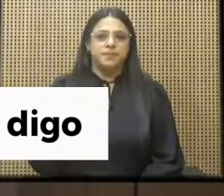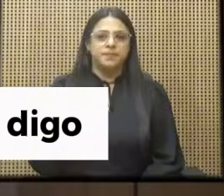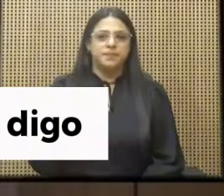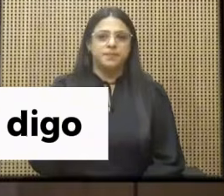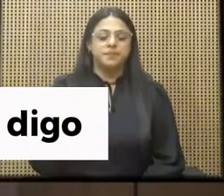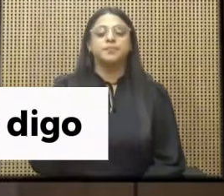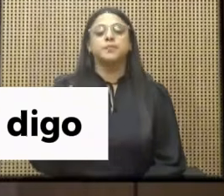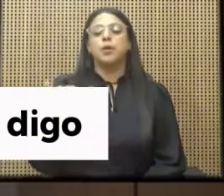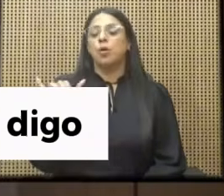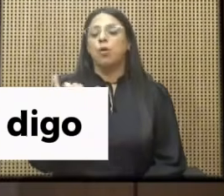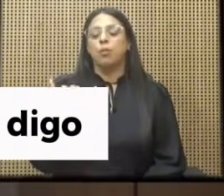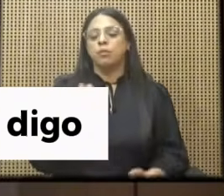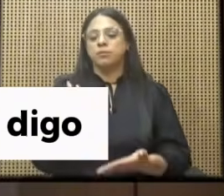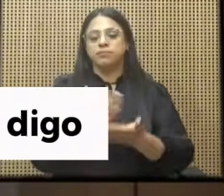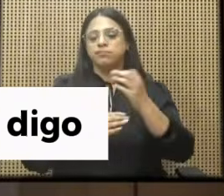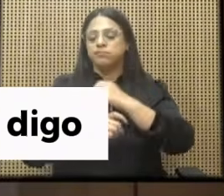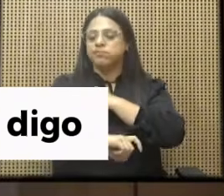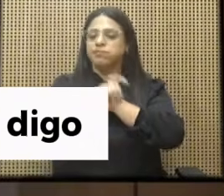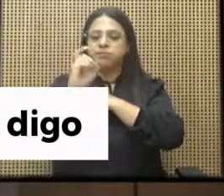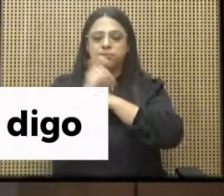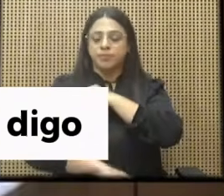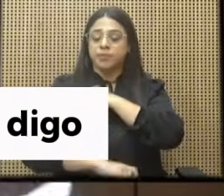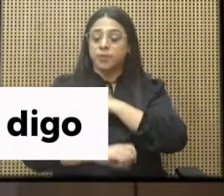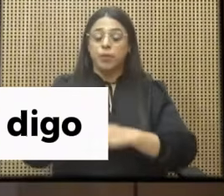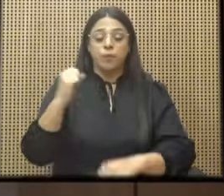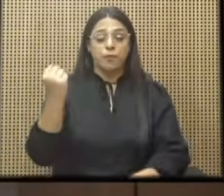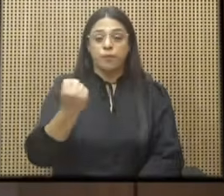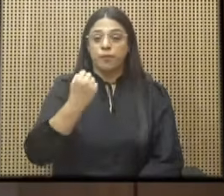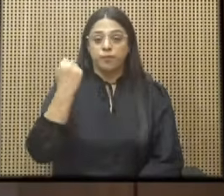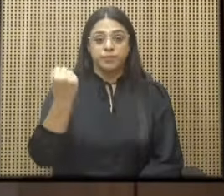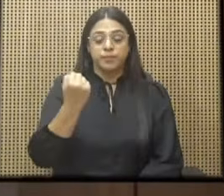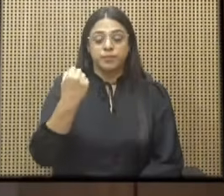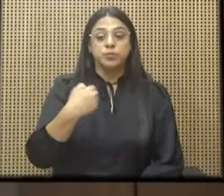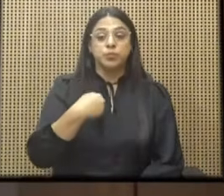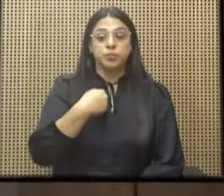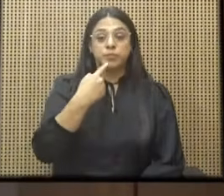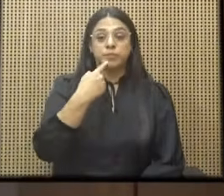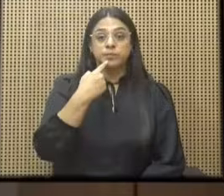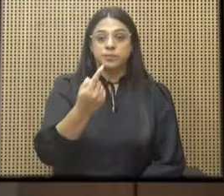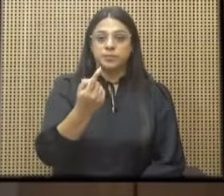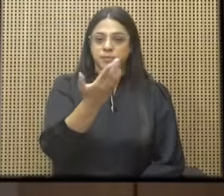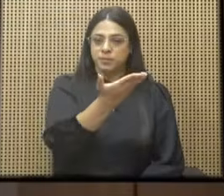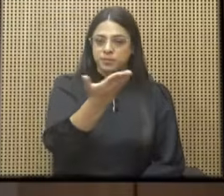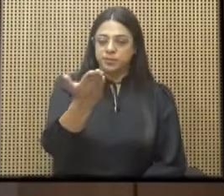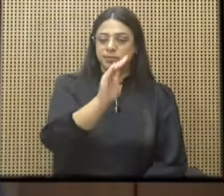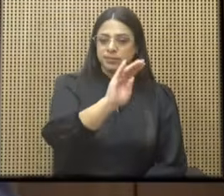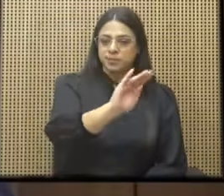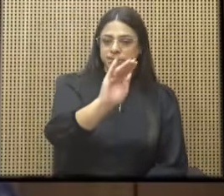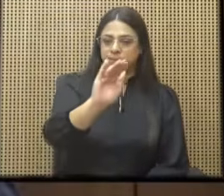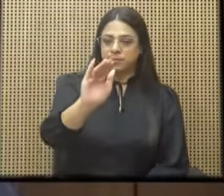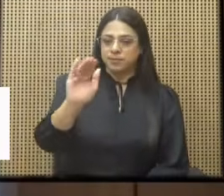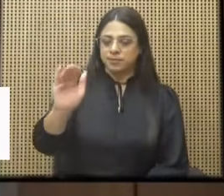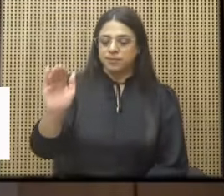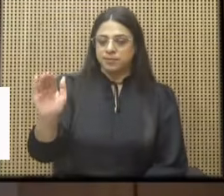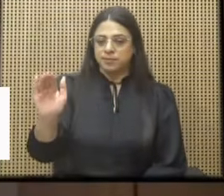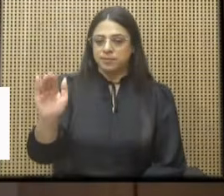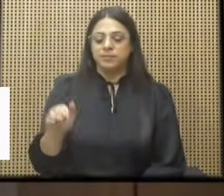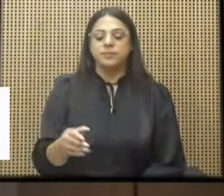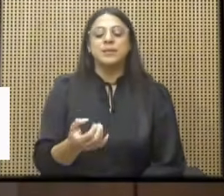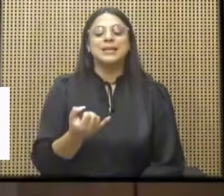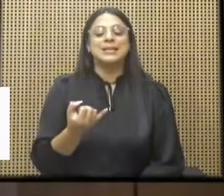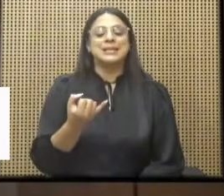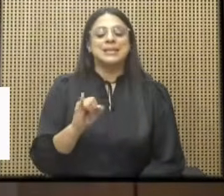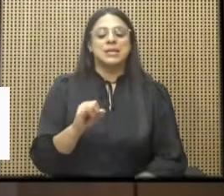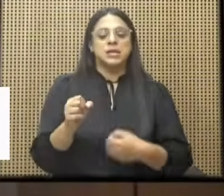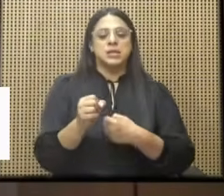de altísimo nivel de peligrosidad. Yo les digo, compañeros y compañeras, si la sala